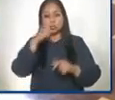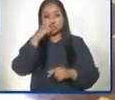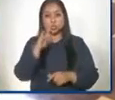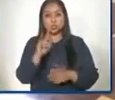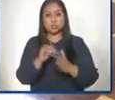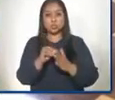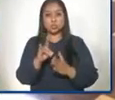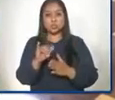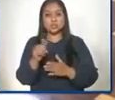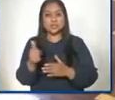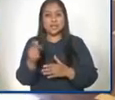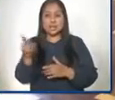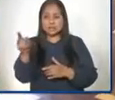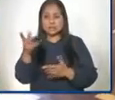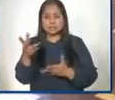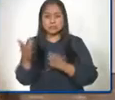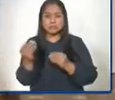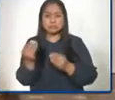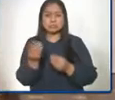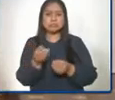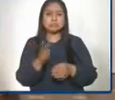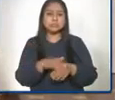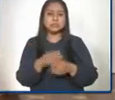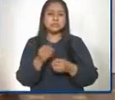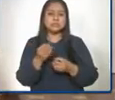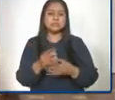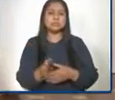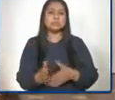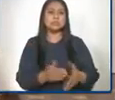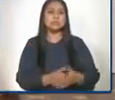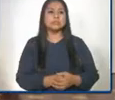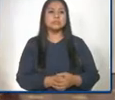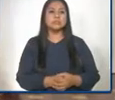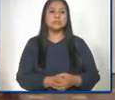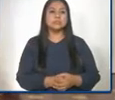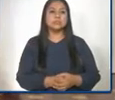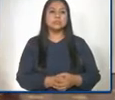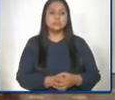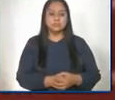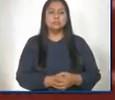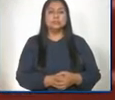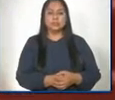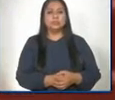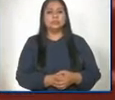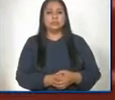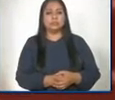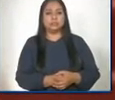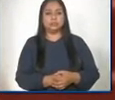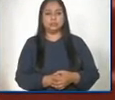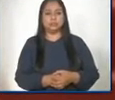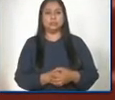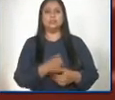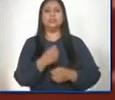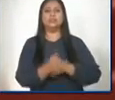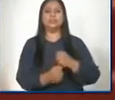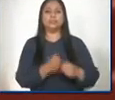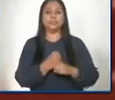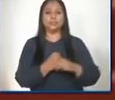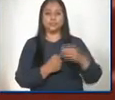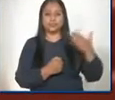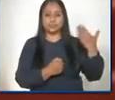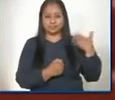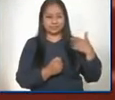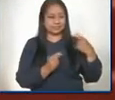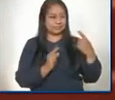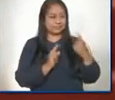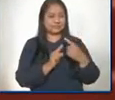había comentado anteriormente, por favor. Gracias. Bueno, muchísimas gracias. El año pasado nos encontramos